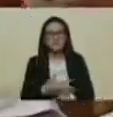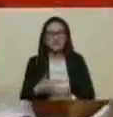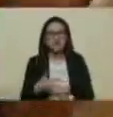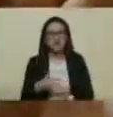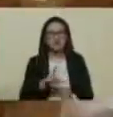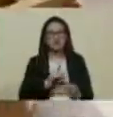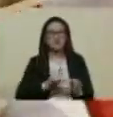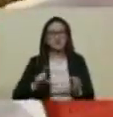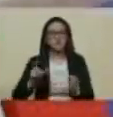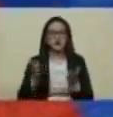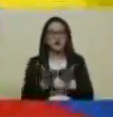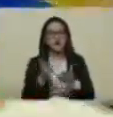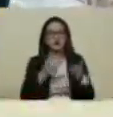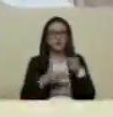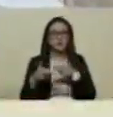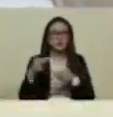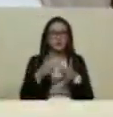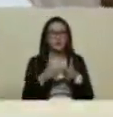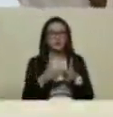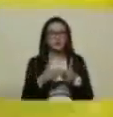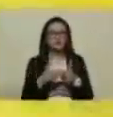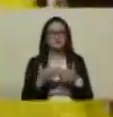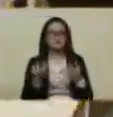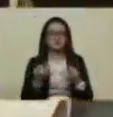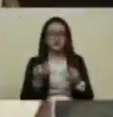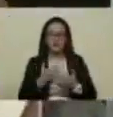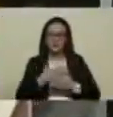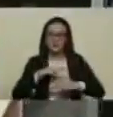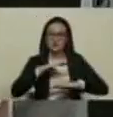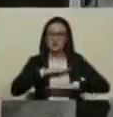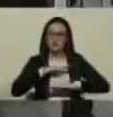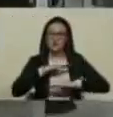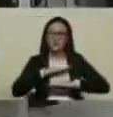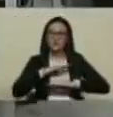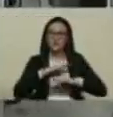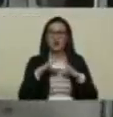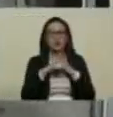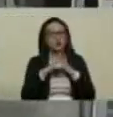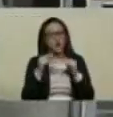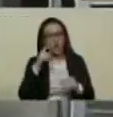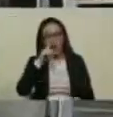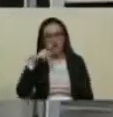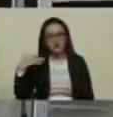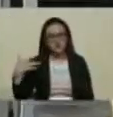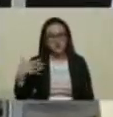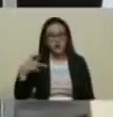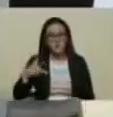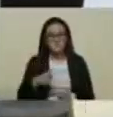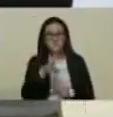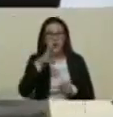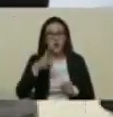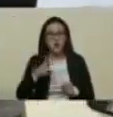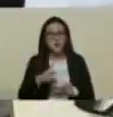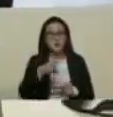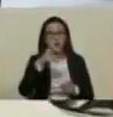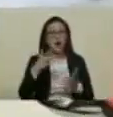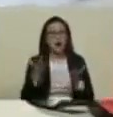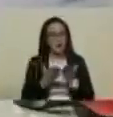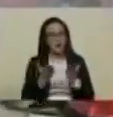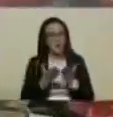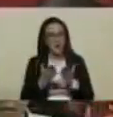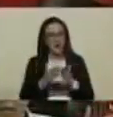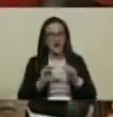1.231 millones de bolívares. Y realmente para nosotros es satisfactorio. Todos los años estamos inaugurando escuelas y cumpliendo